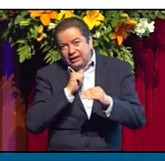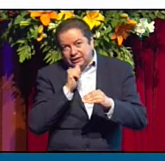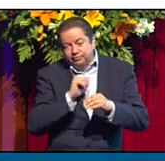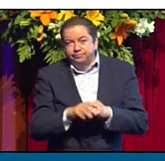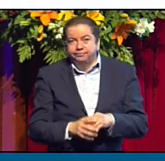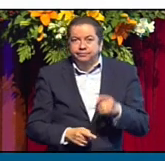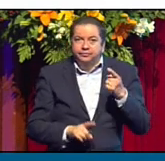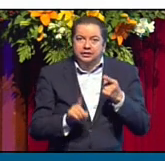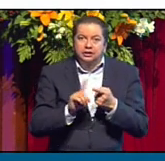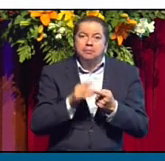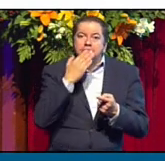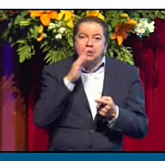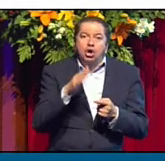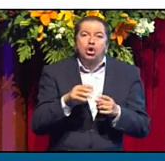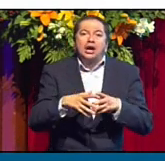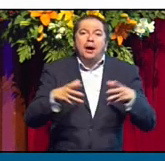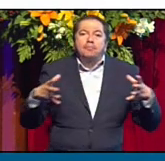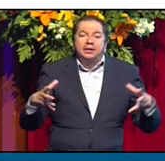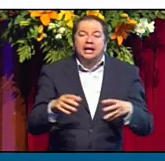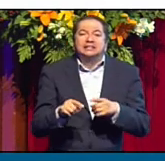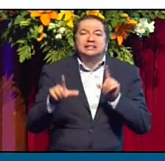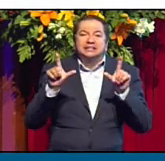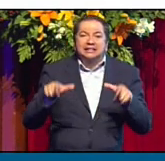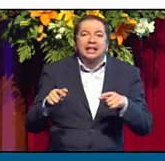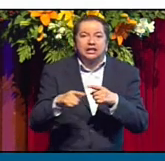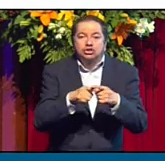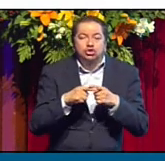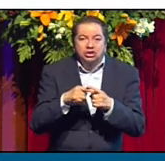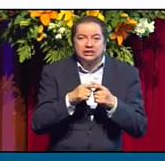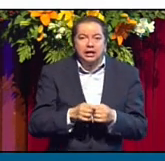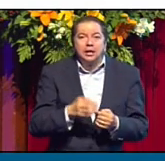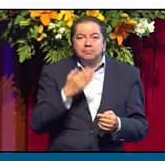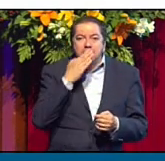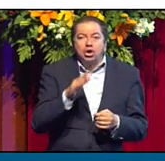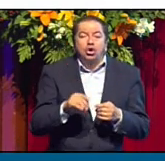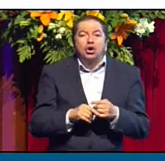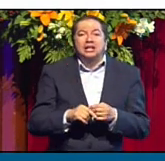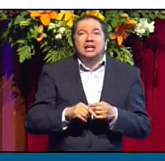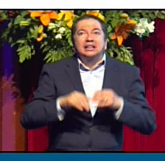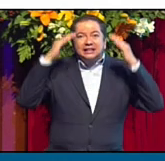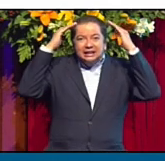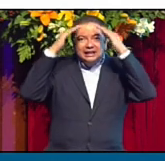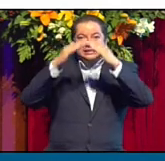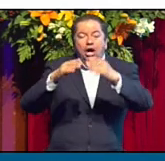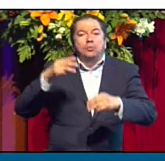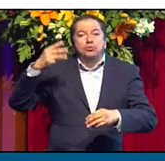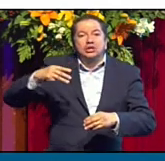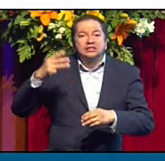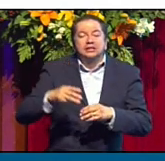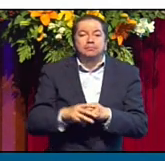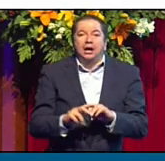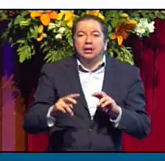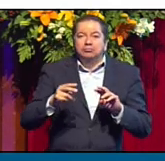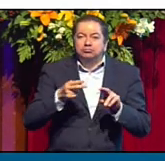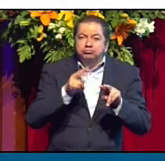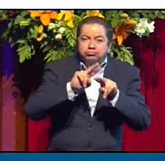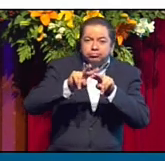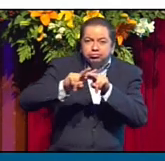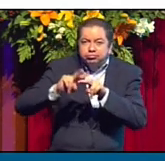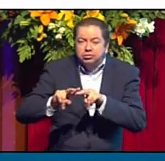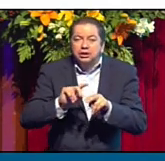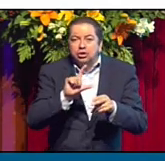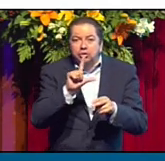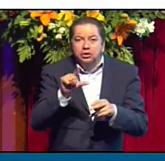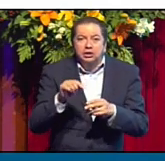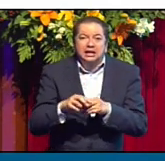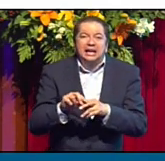Muy rapidito. Mejoramiento y ampliación de sede social Villa La Mendral. Mejoramiento del techado municipal. Reparación del ARS de localidad de